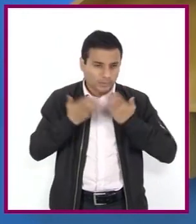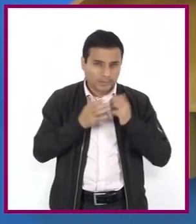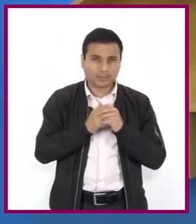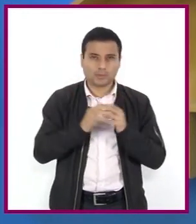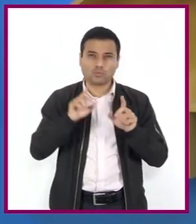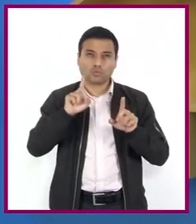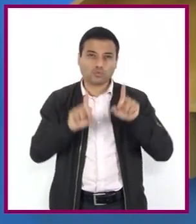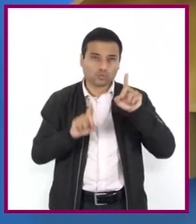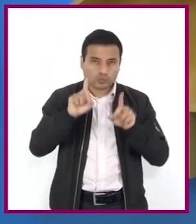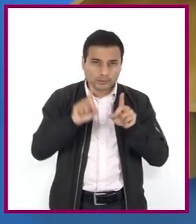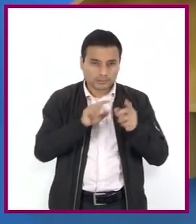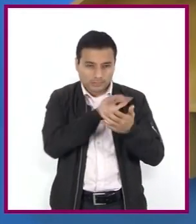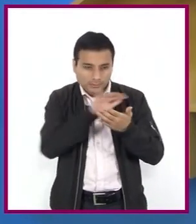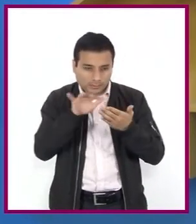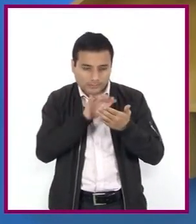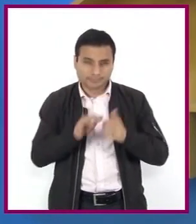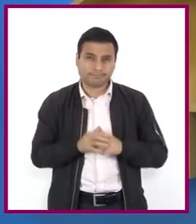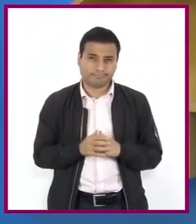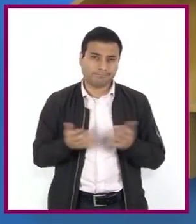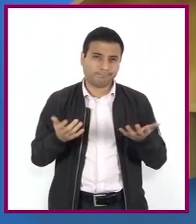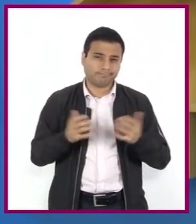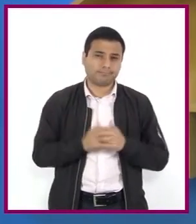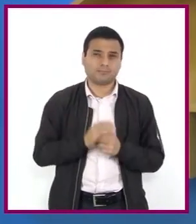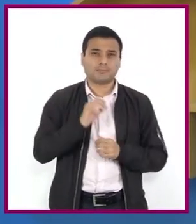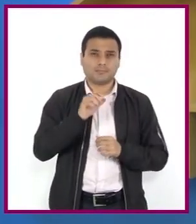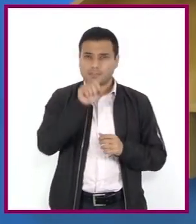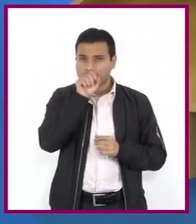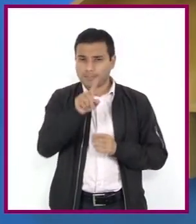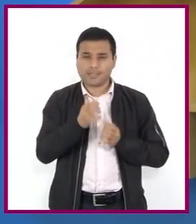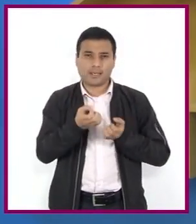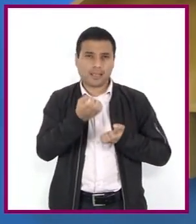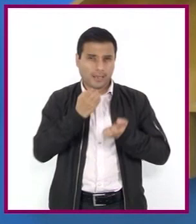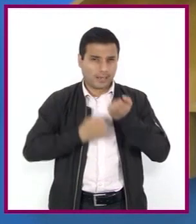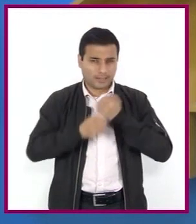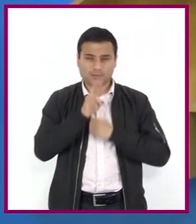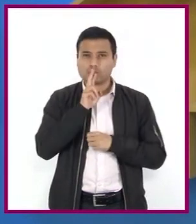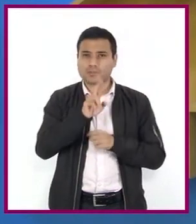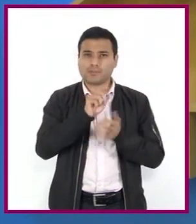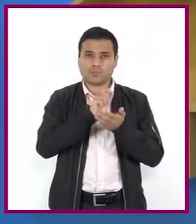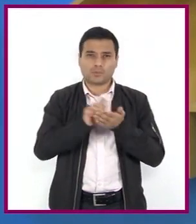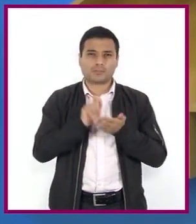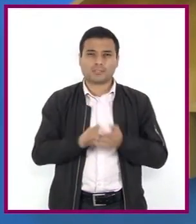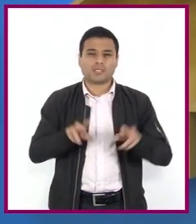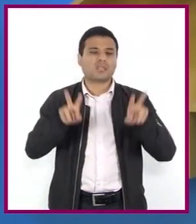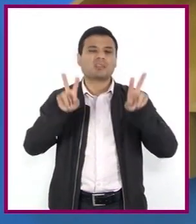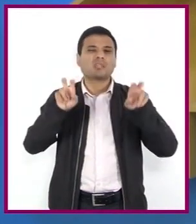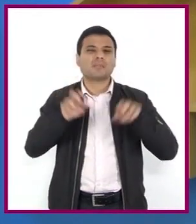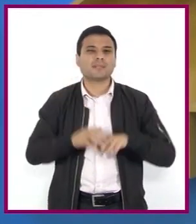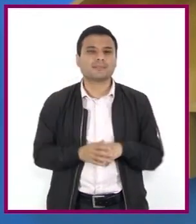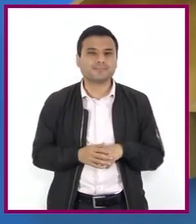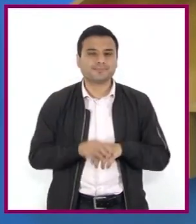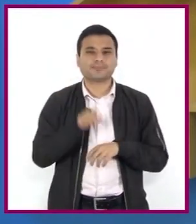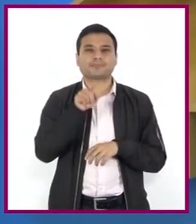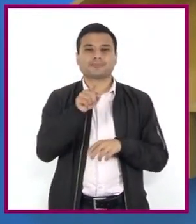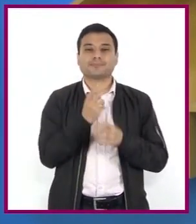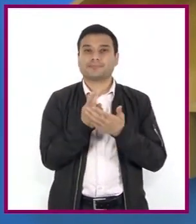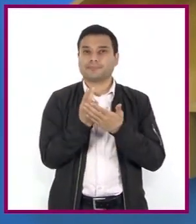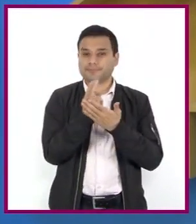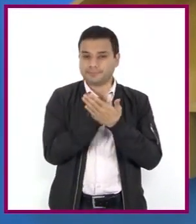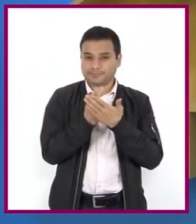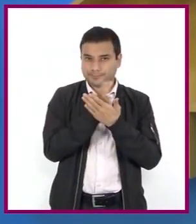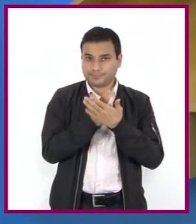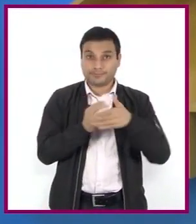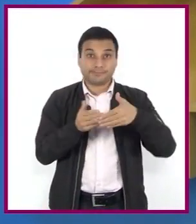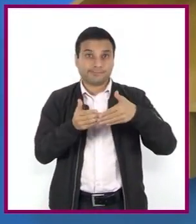consultar posibles dudas, así como resolver los ejercicios propuestos en el tema obtener una gráfica de una